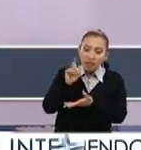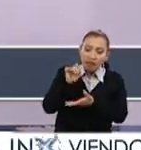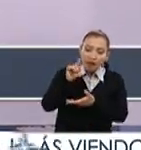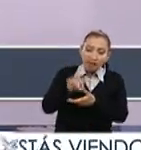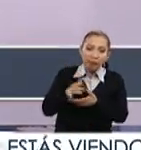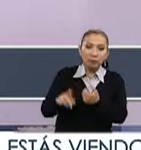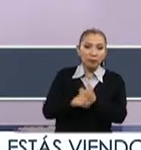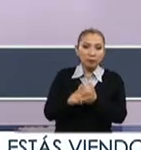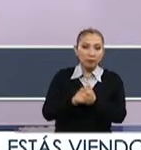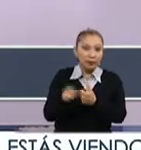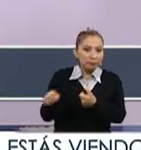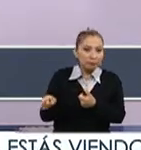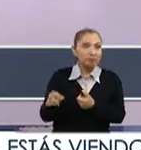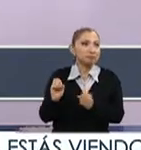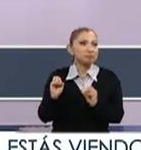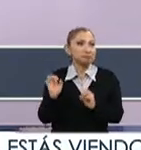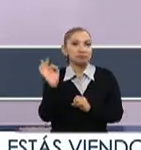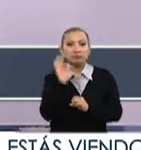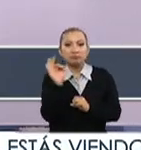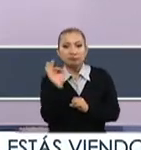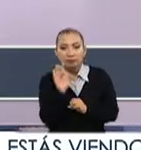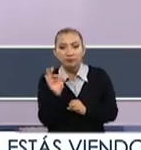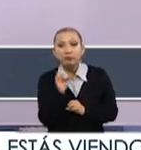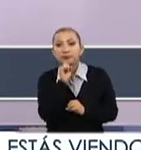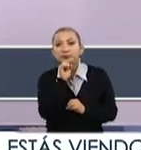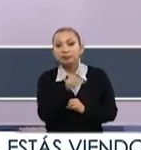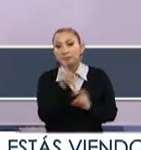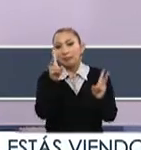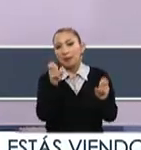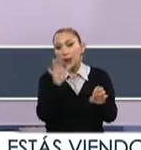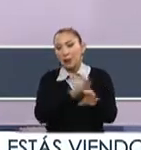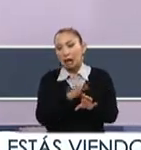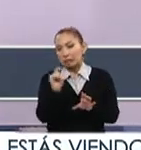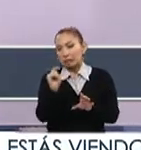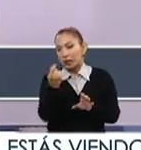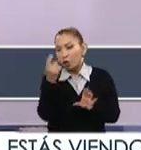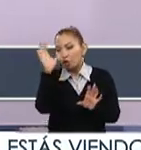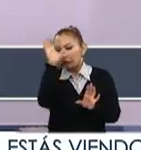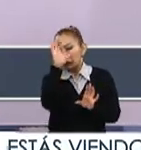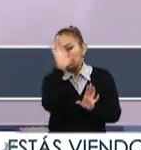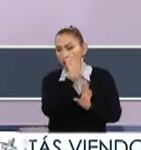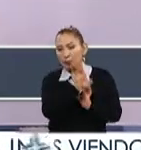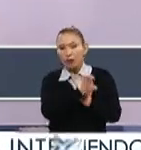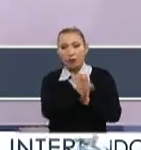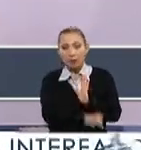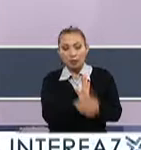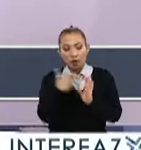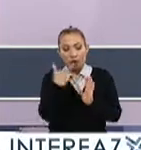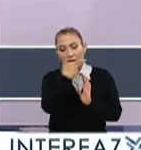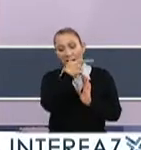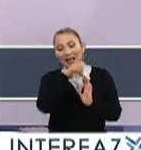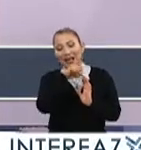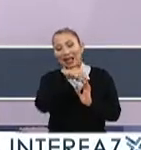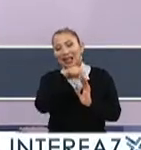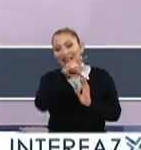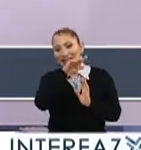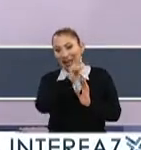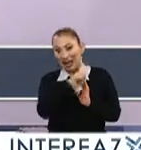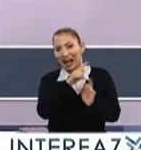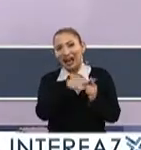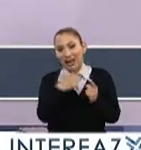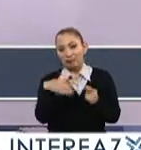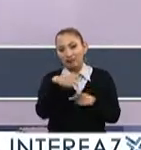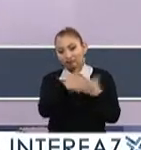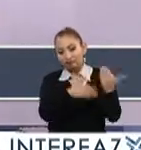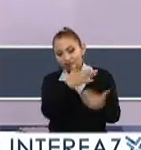de nutrición, o incluso pues ya temas más técnicos y científicos como el perfil genético que se ha hecho